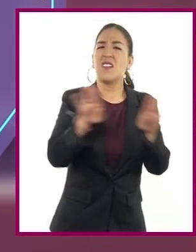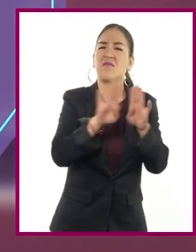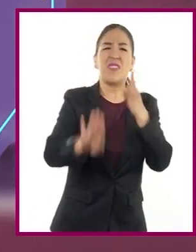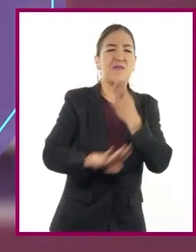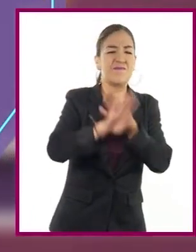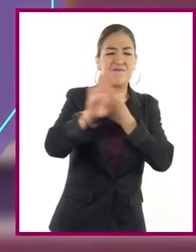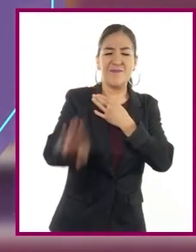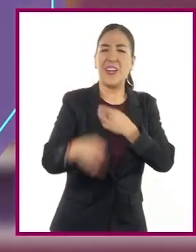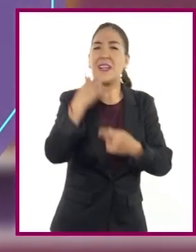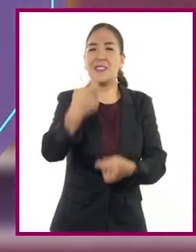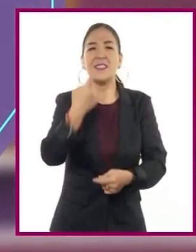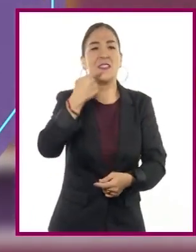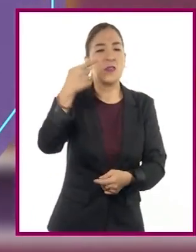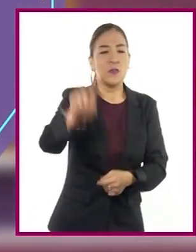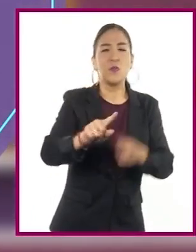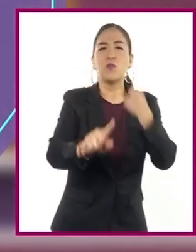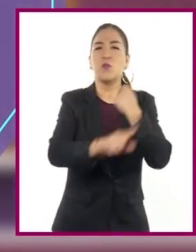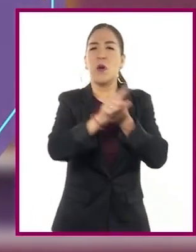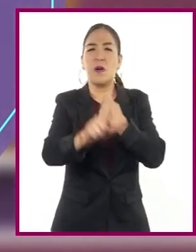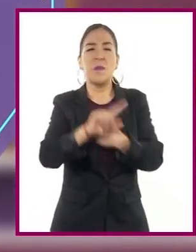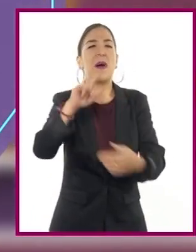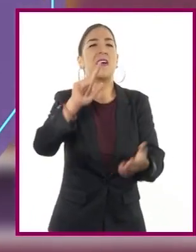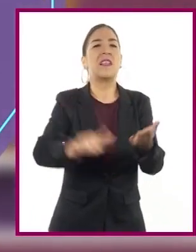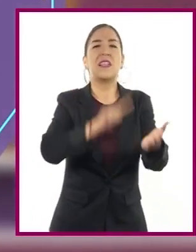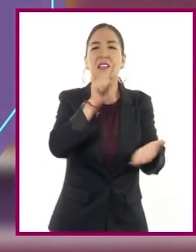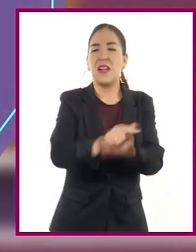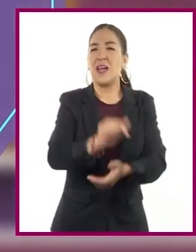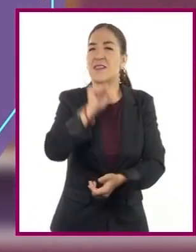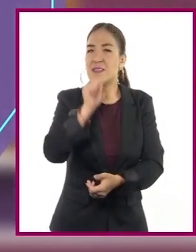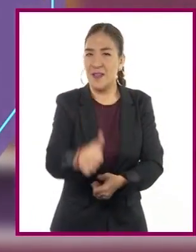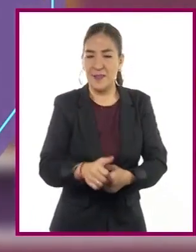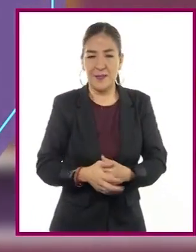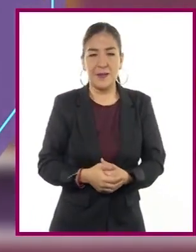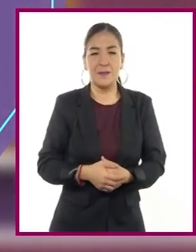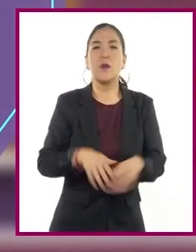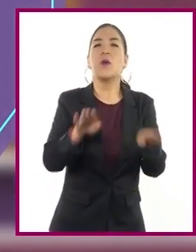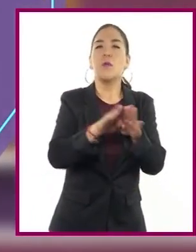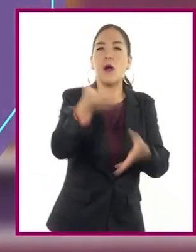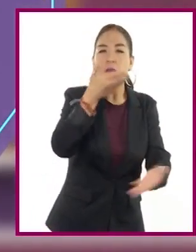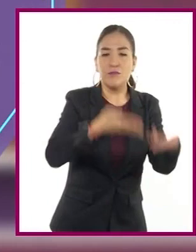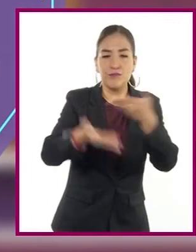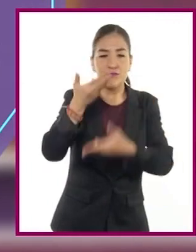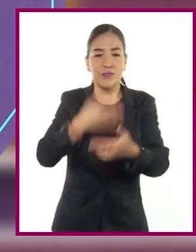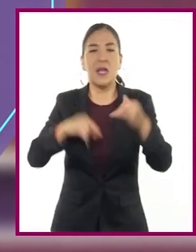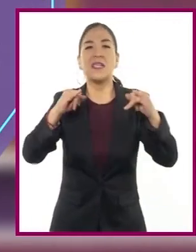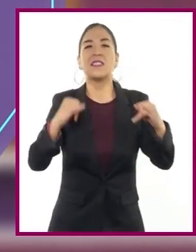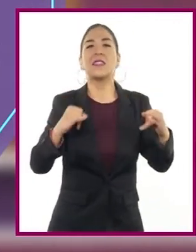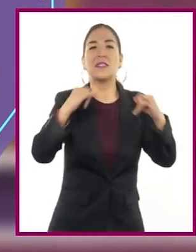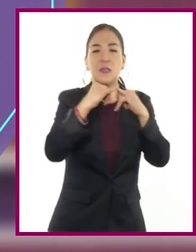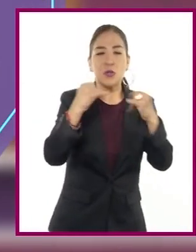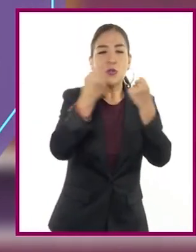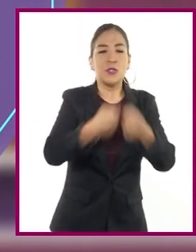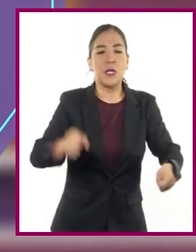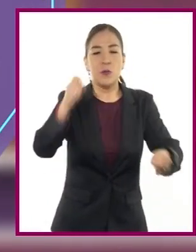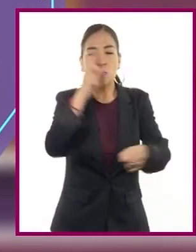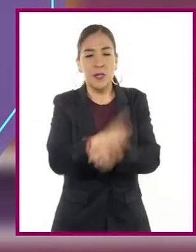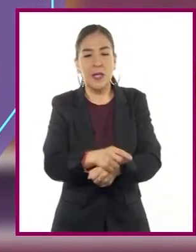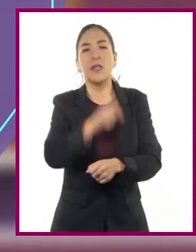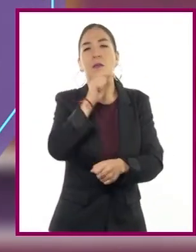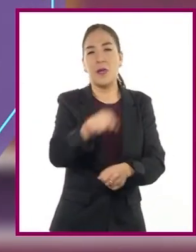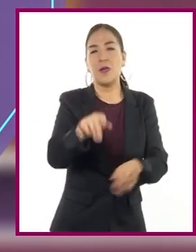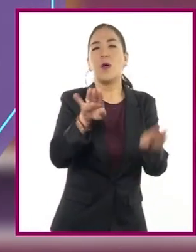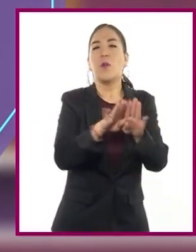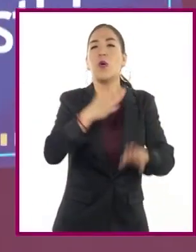rechazar y denunciar los actos ilegales, colaborar con las dependencias del sistema de seguridad y procuración